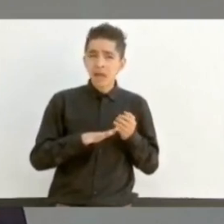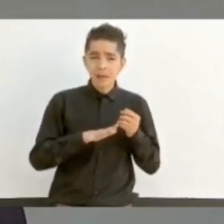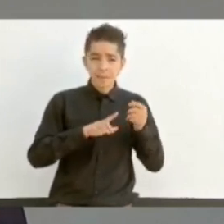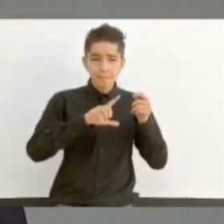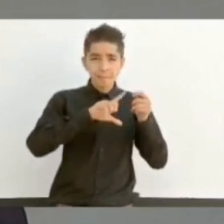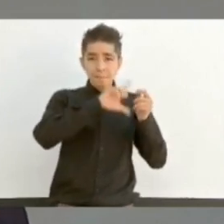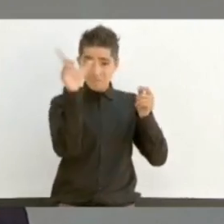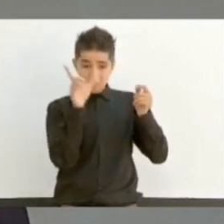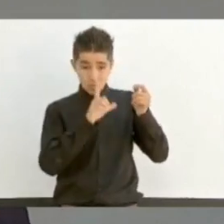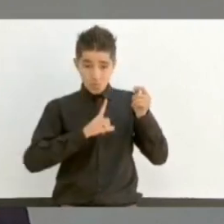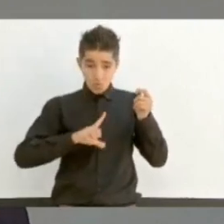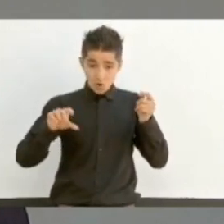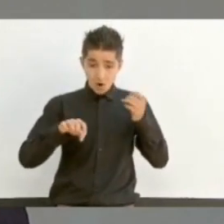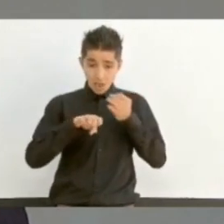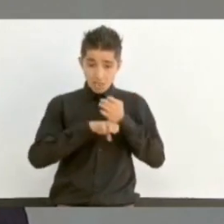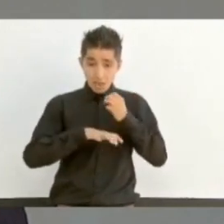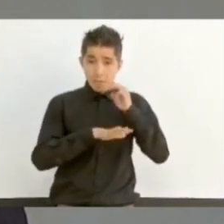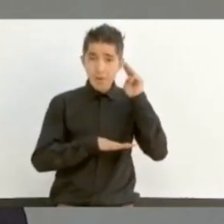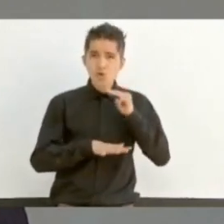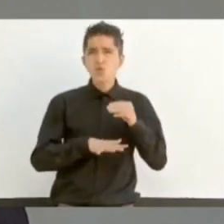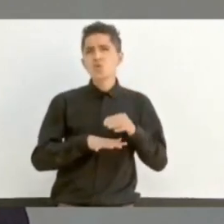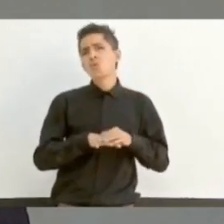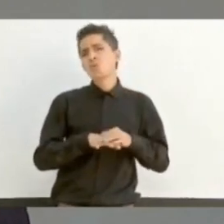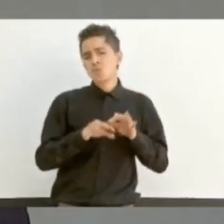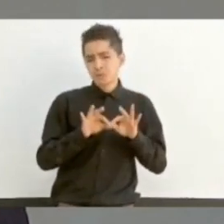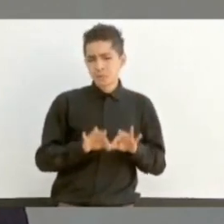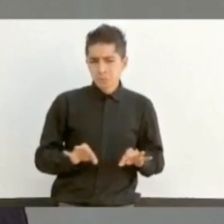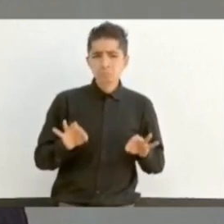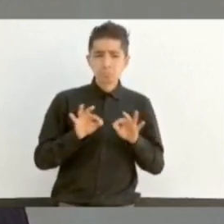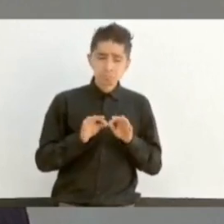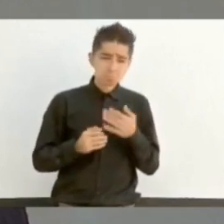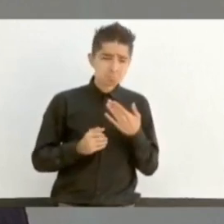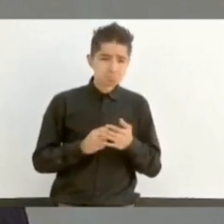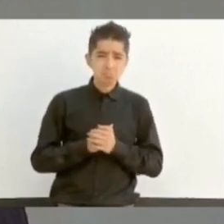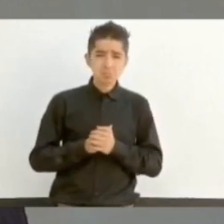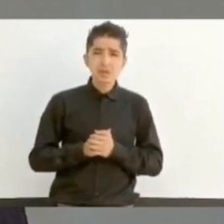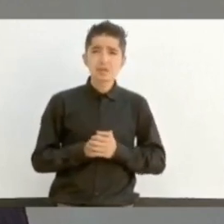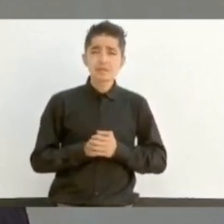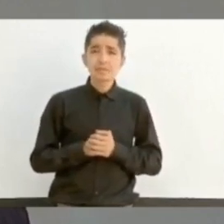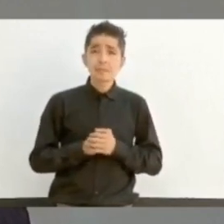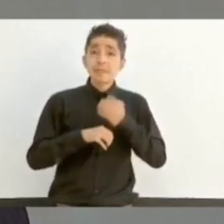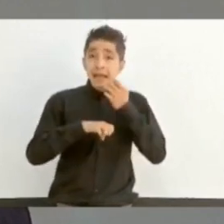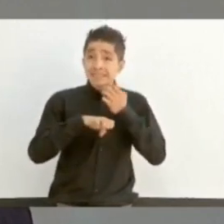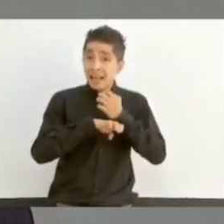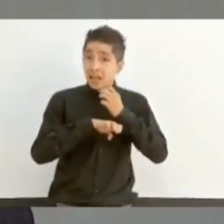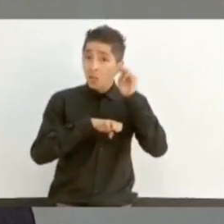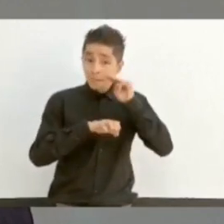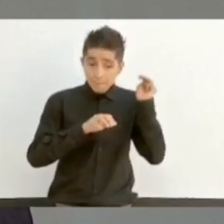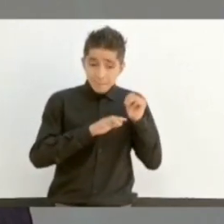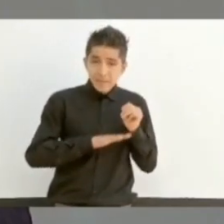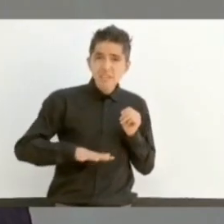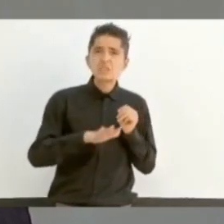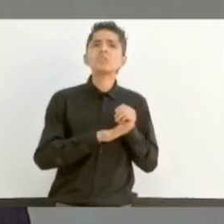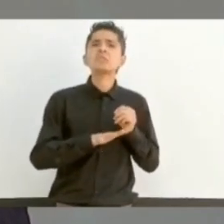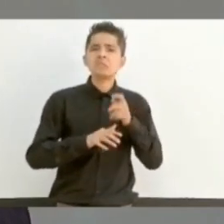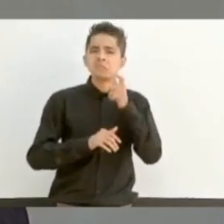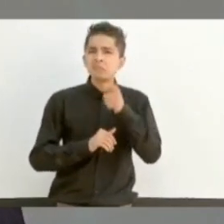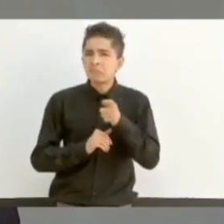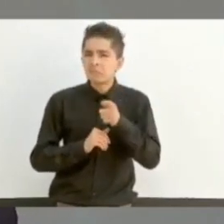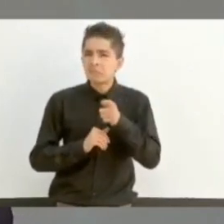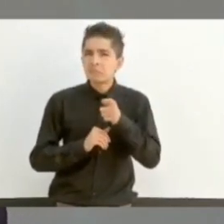imprescindibles, es de los estados que siempre